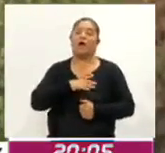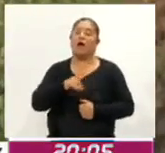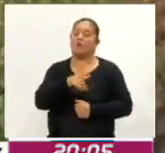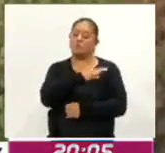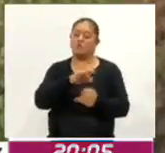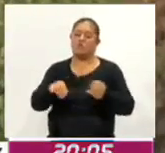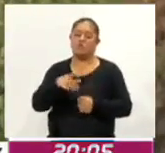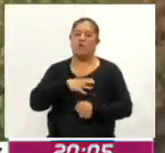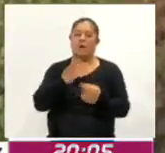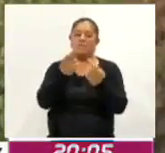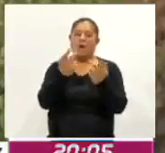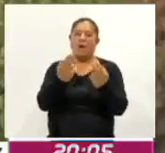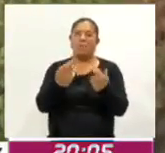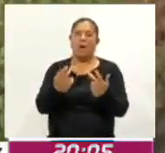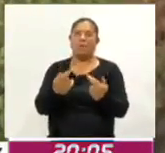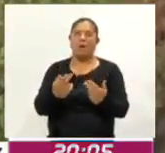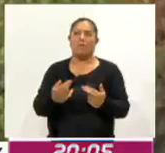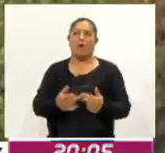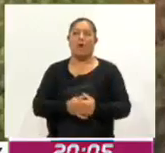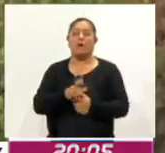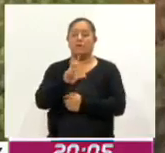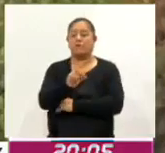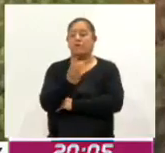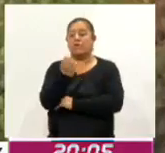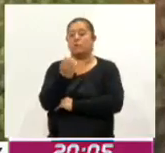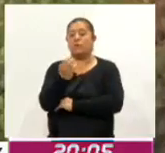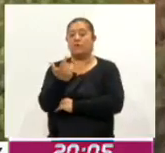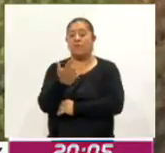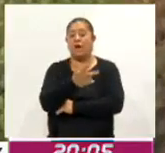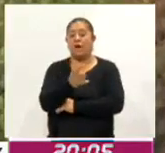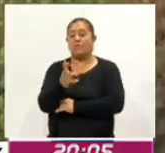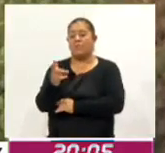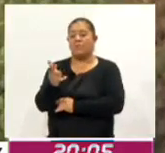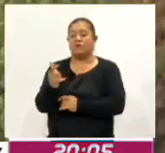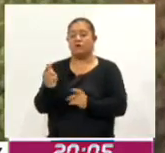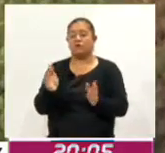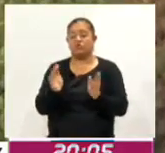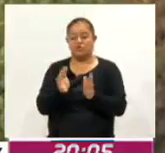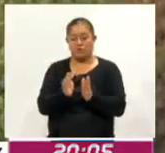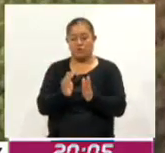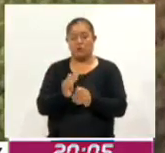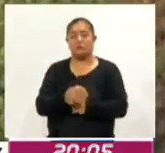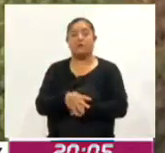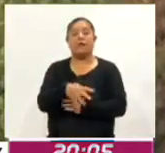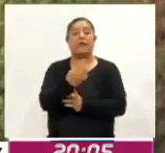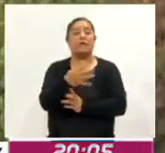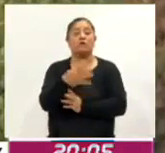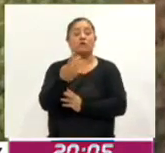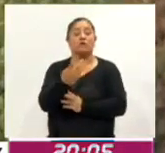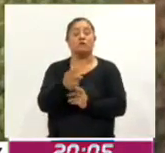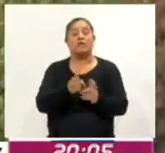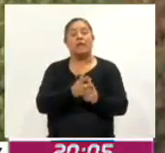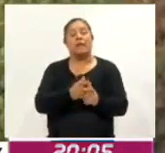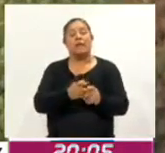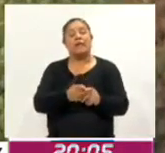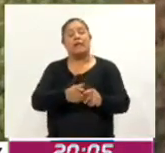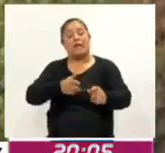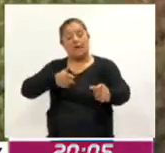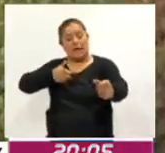la destrucción a 39 armas de fuego cortas, 14 armas de fuego